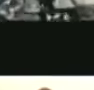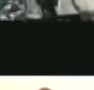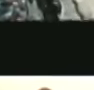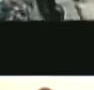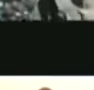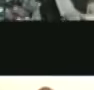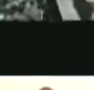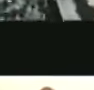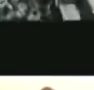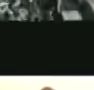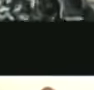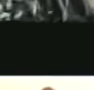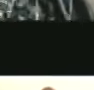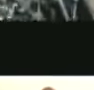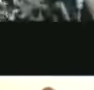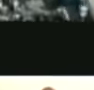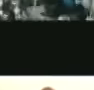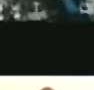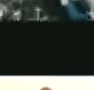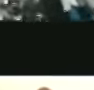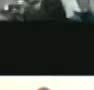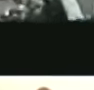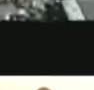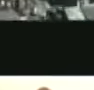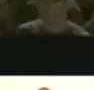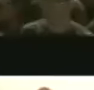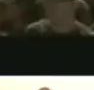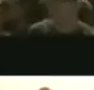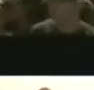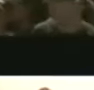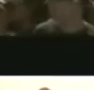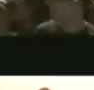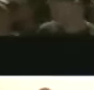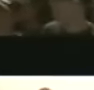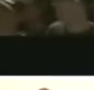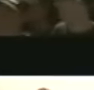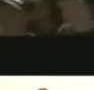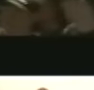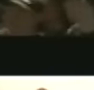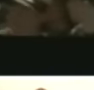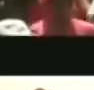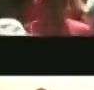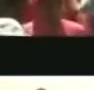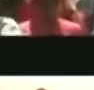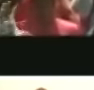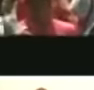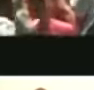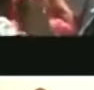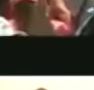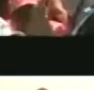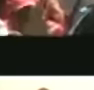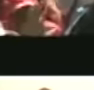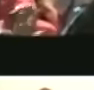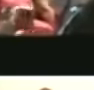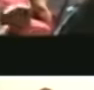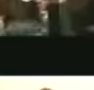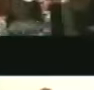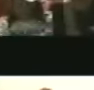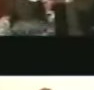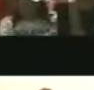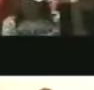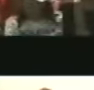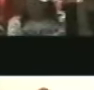esta ha sido una campaña inédita, será una elección inédita en la historia de Venezuela, porque